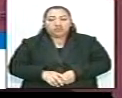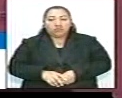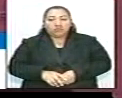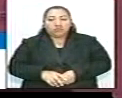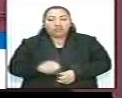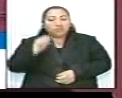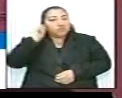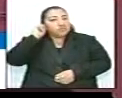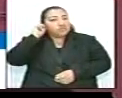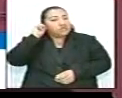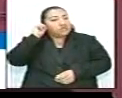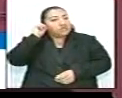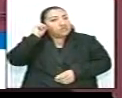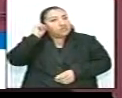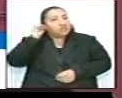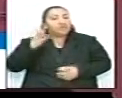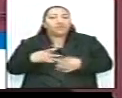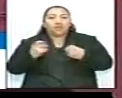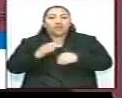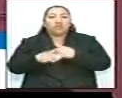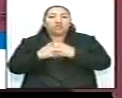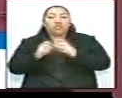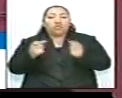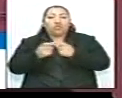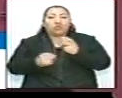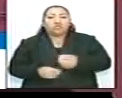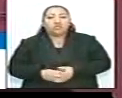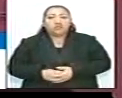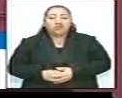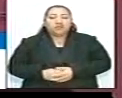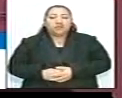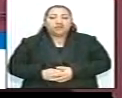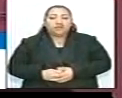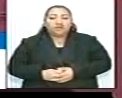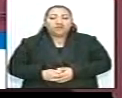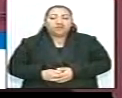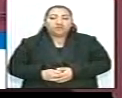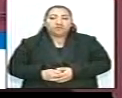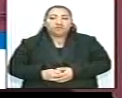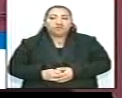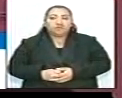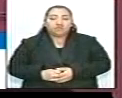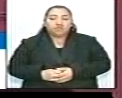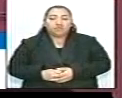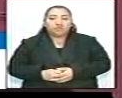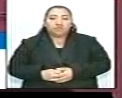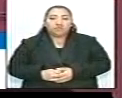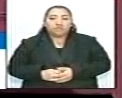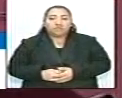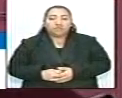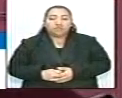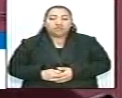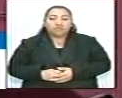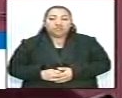y a los colegas presentes. Solamente para hacer dos pedidos puntuales.